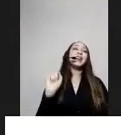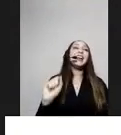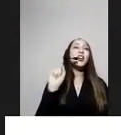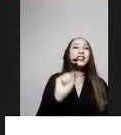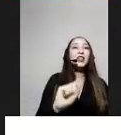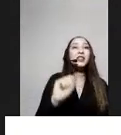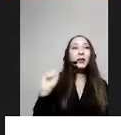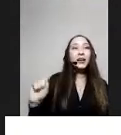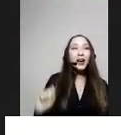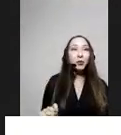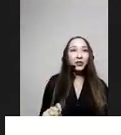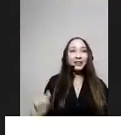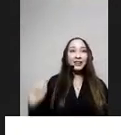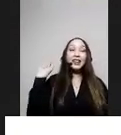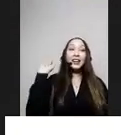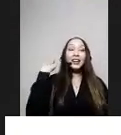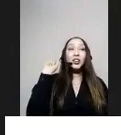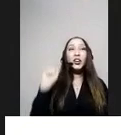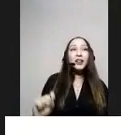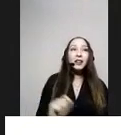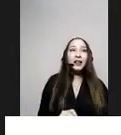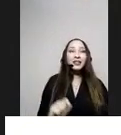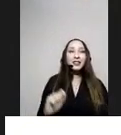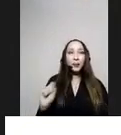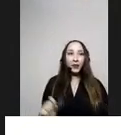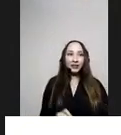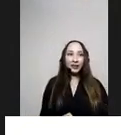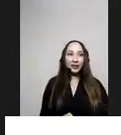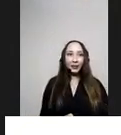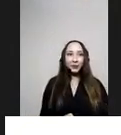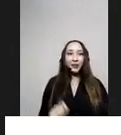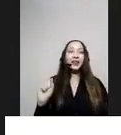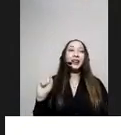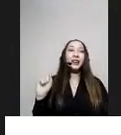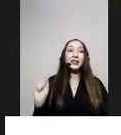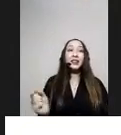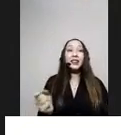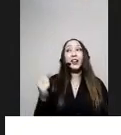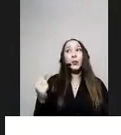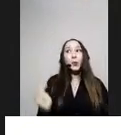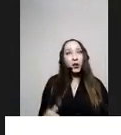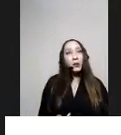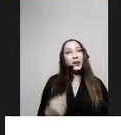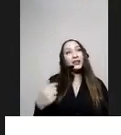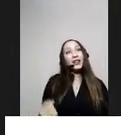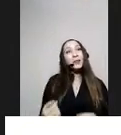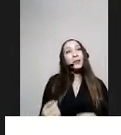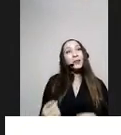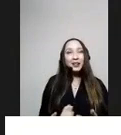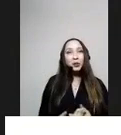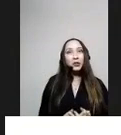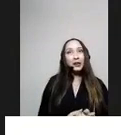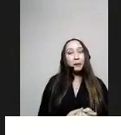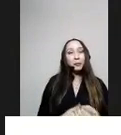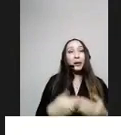es la colección de habilidades emocionales. Y toda habilidad se puede entrenar. Es decir, que yo puedo entrenar mi